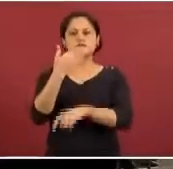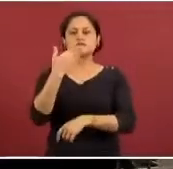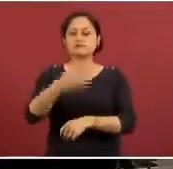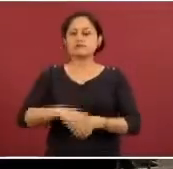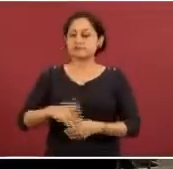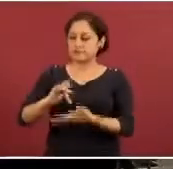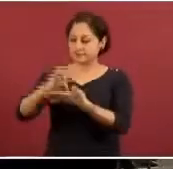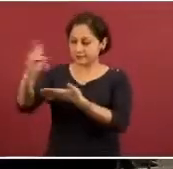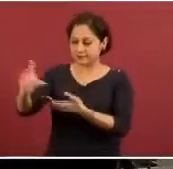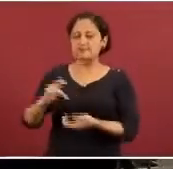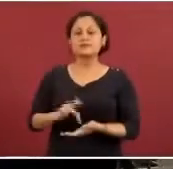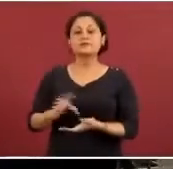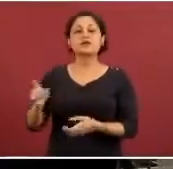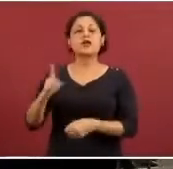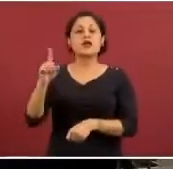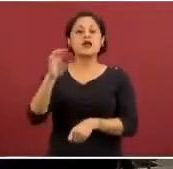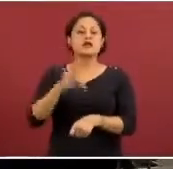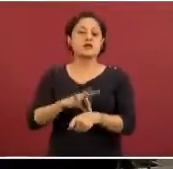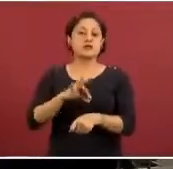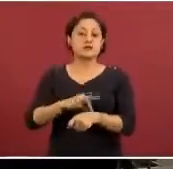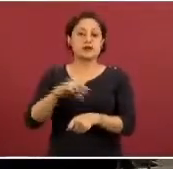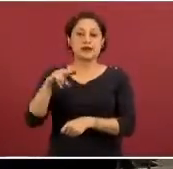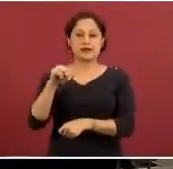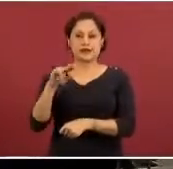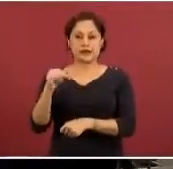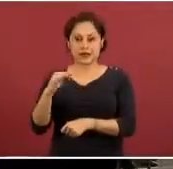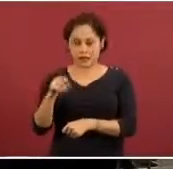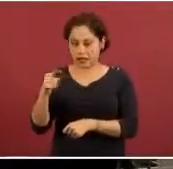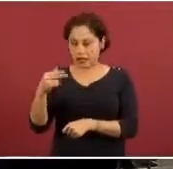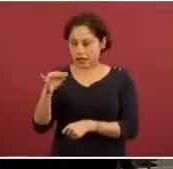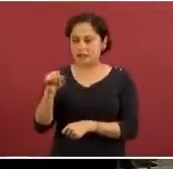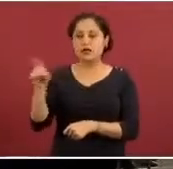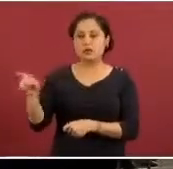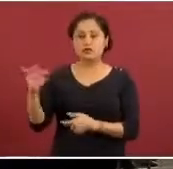doctora Nadine Gassmann si conduce la sesión de preguntas y respuestas directamente.